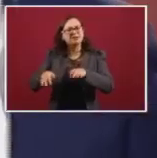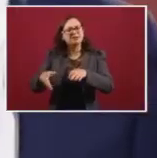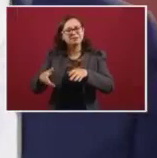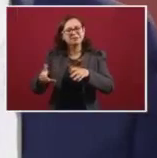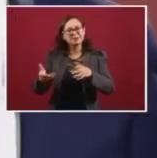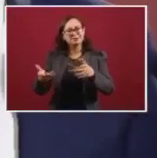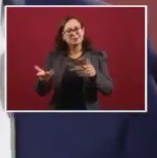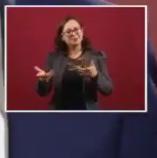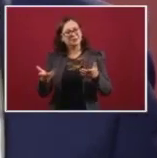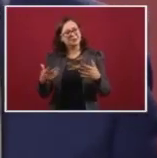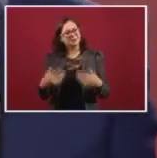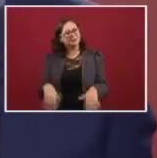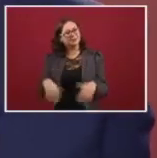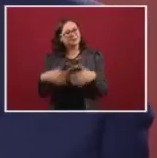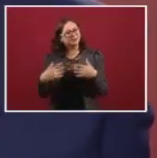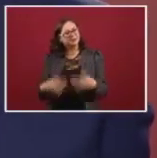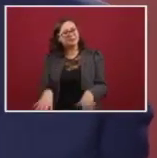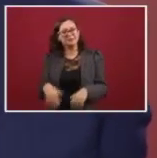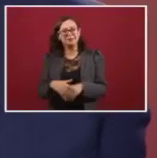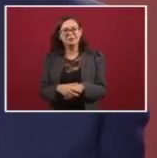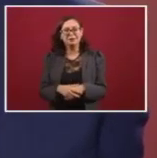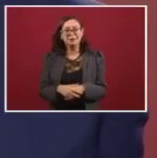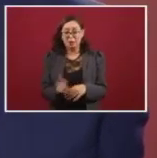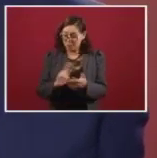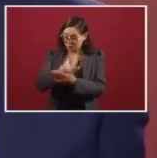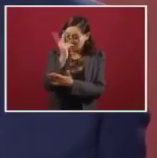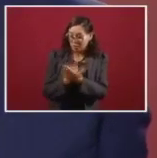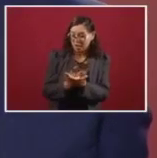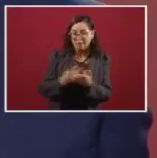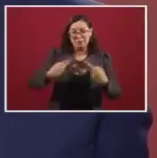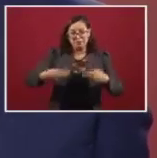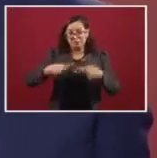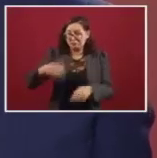esto se aplica en Europa